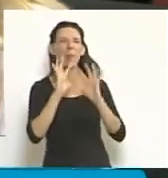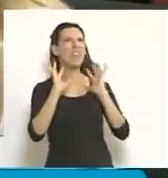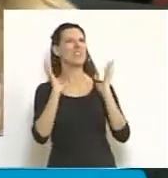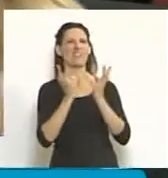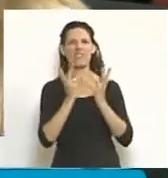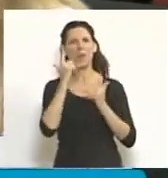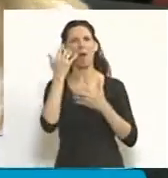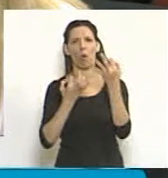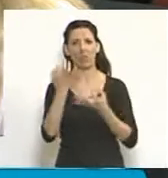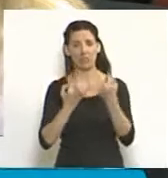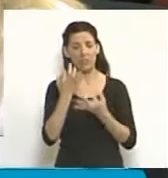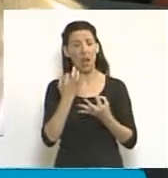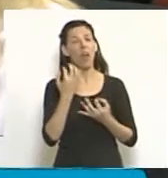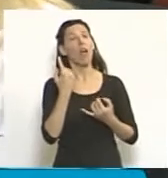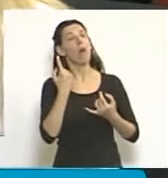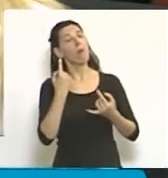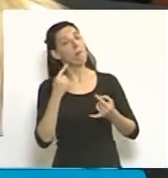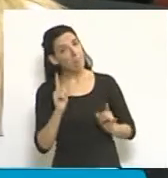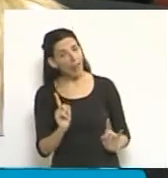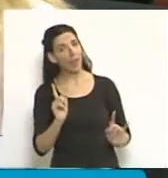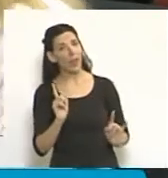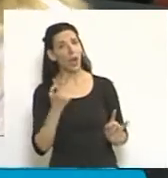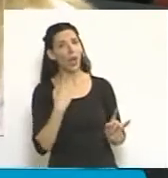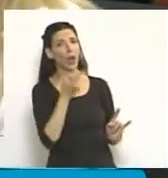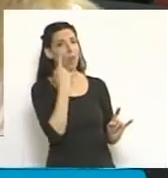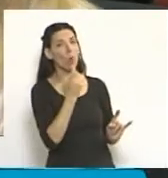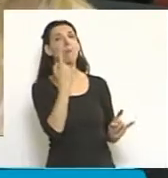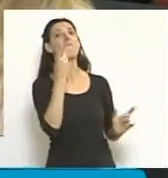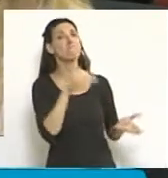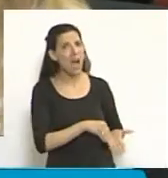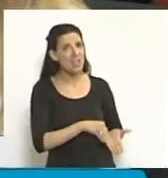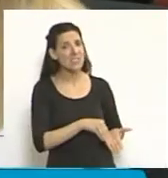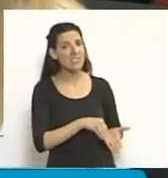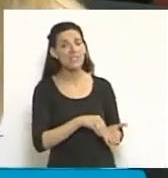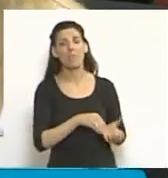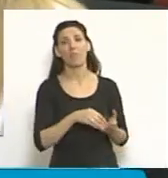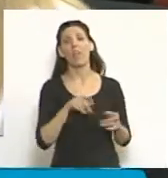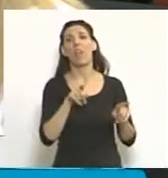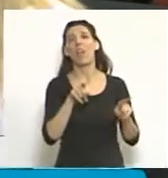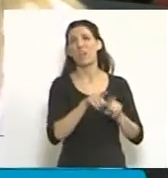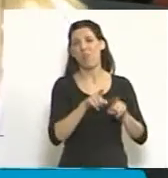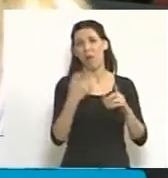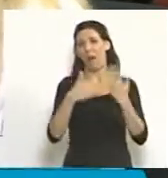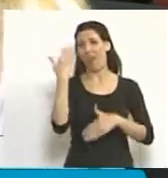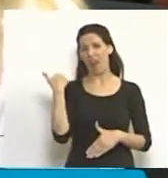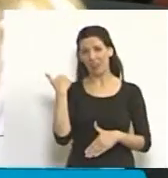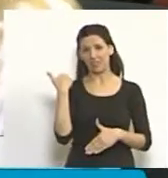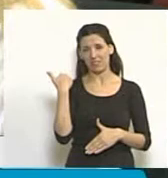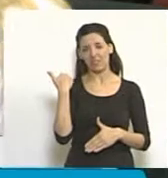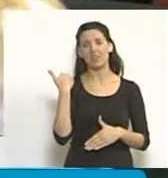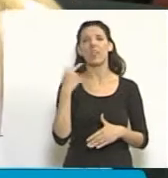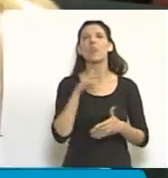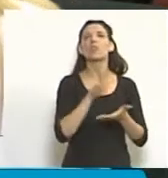judicial. Sin embargo, advertimos una vez más, como lo hicimos en el paquete anterior